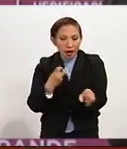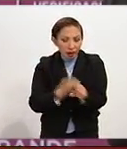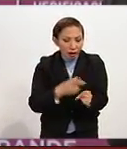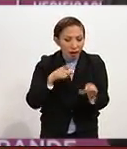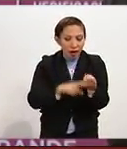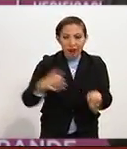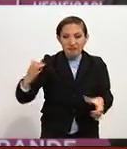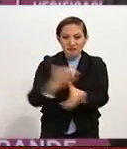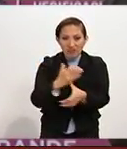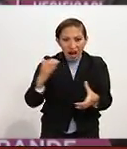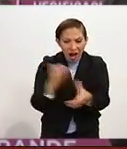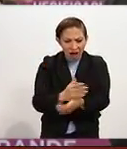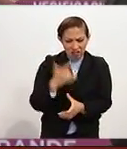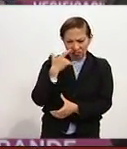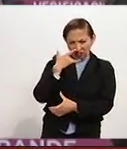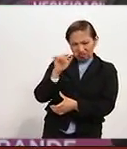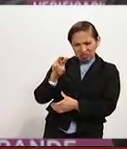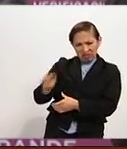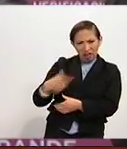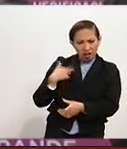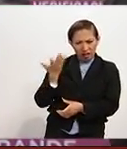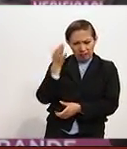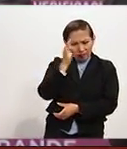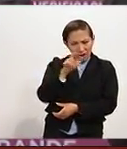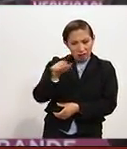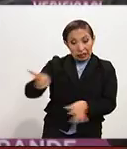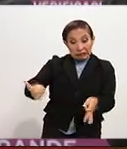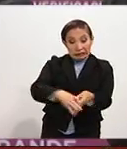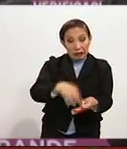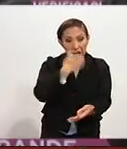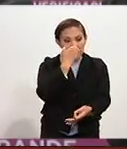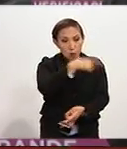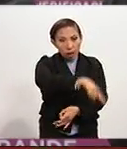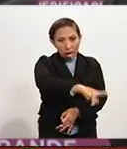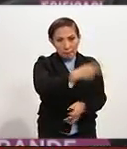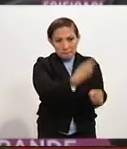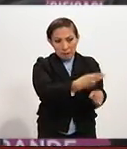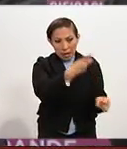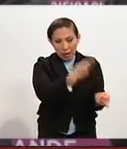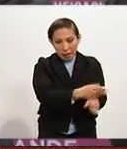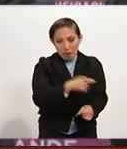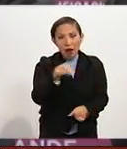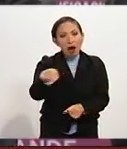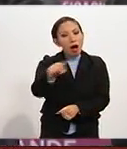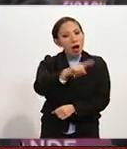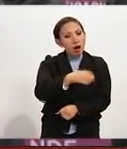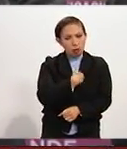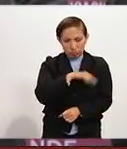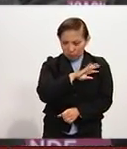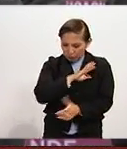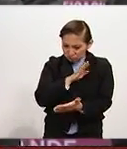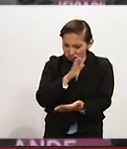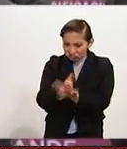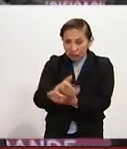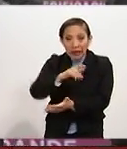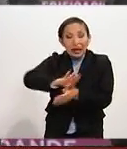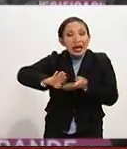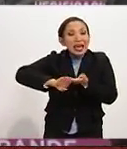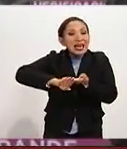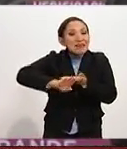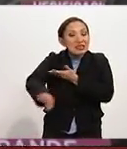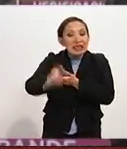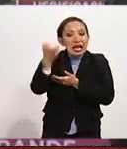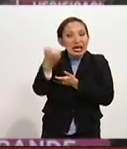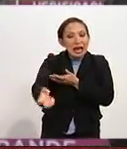los bares irregulares que están cerca de las escuelas. Vamos a evitar